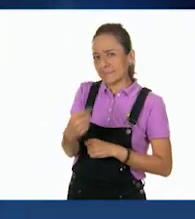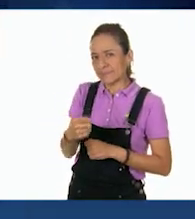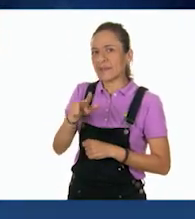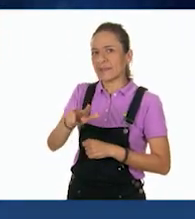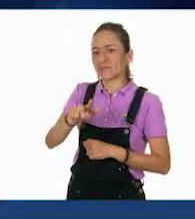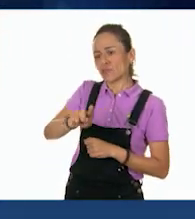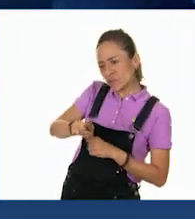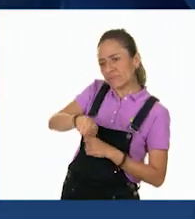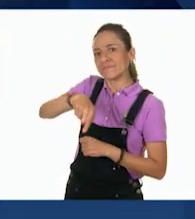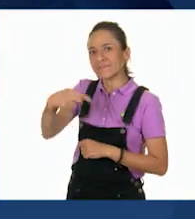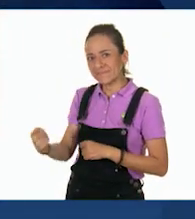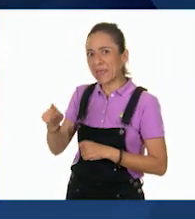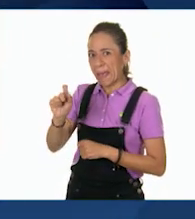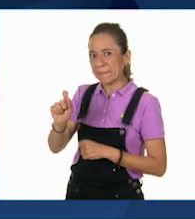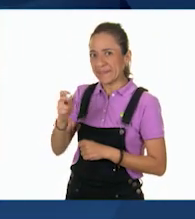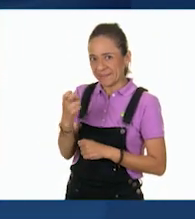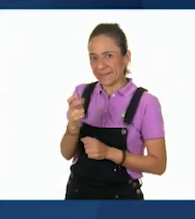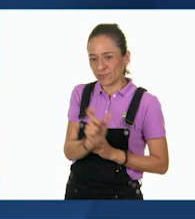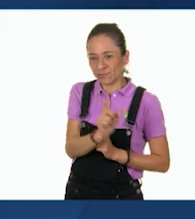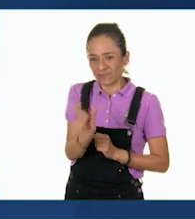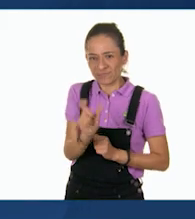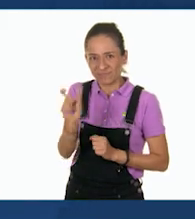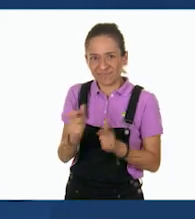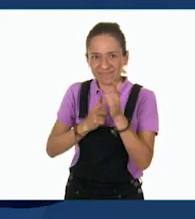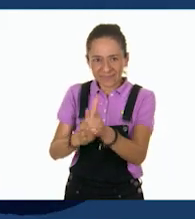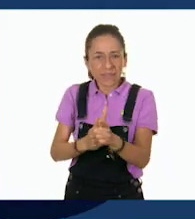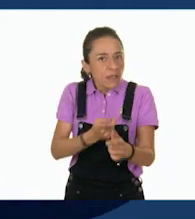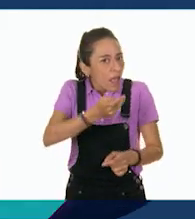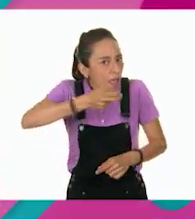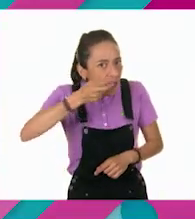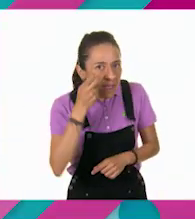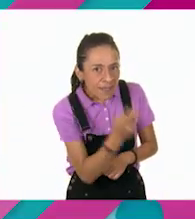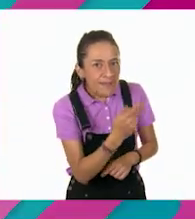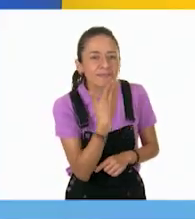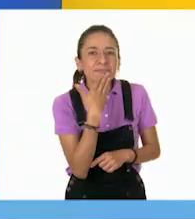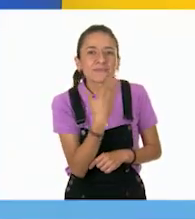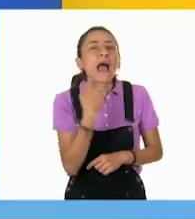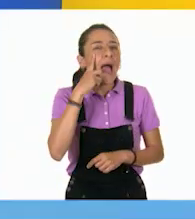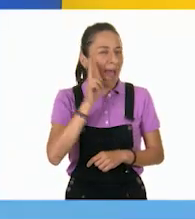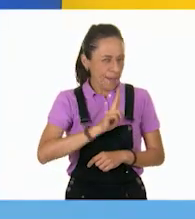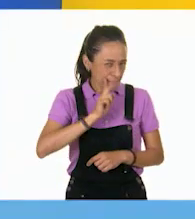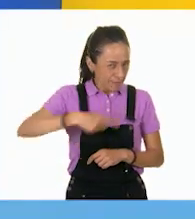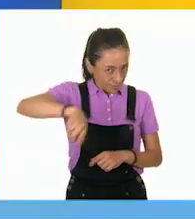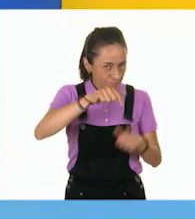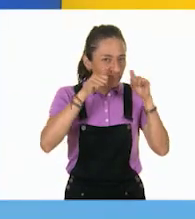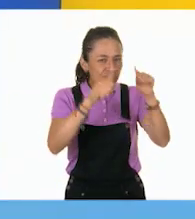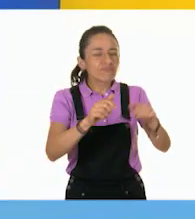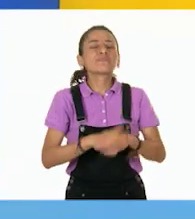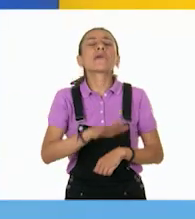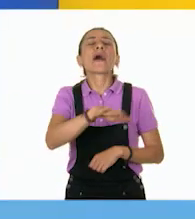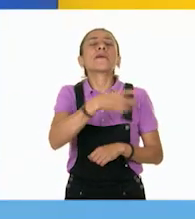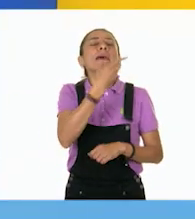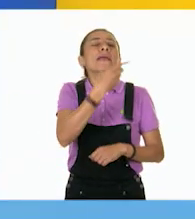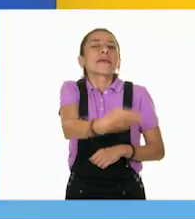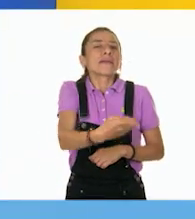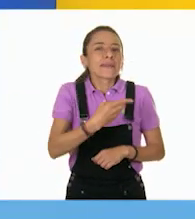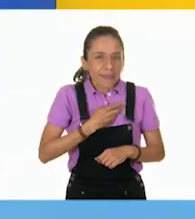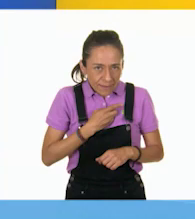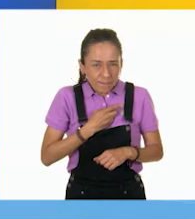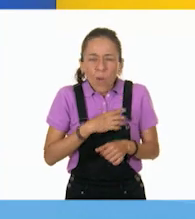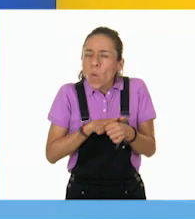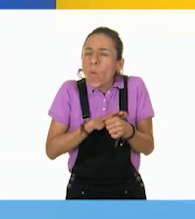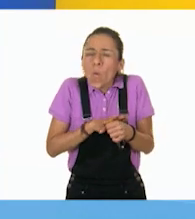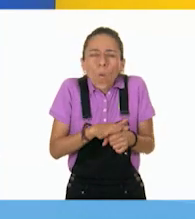siguen. Efectivamente. Vamos a ver si estamos atentos. Dime cuál fue el primer término, es